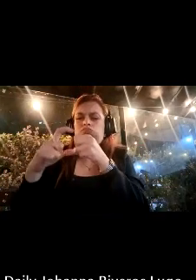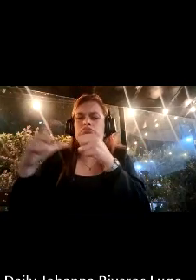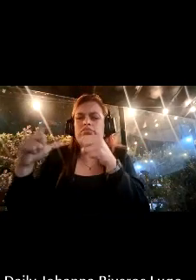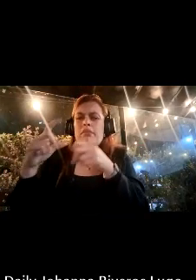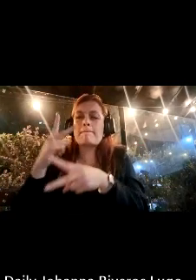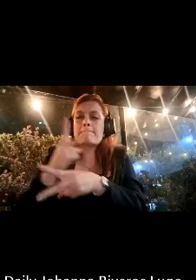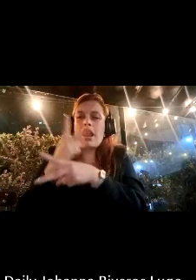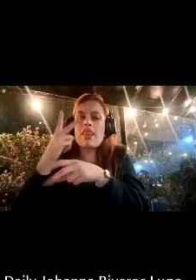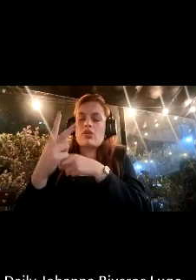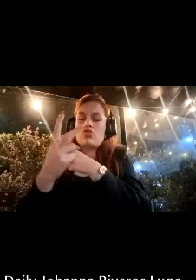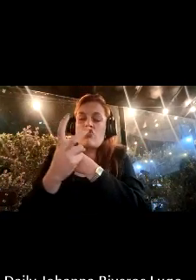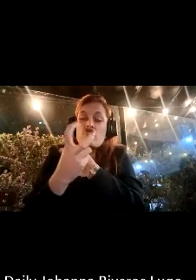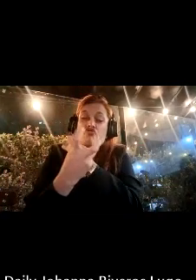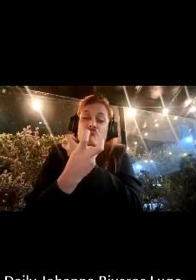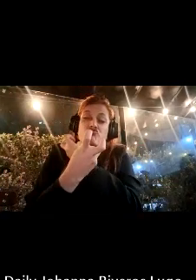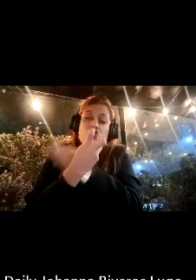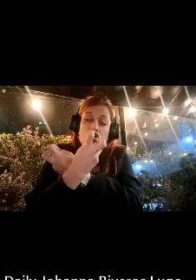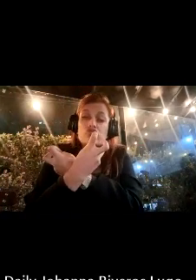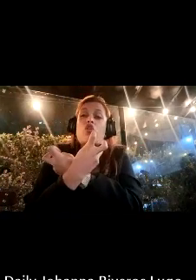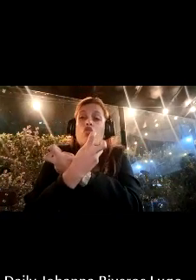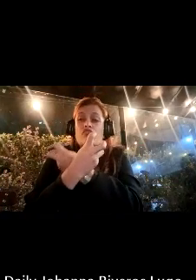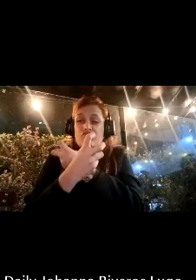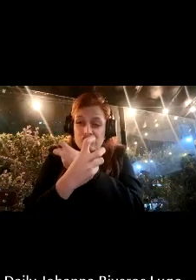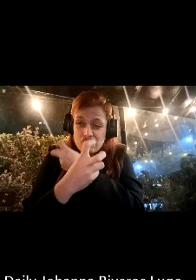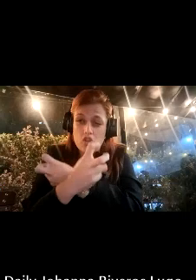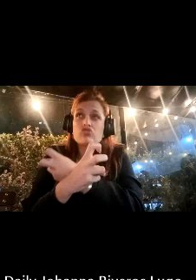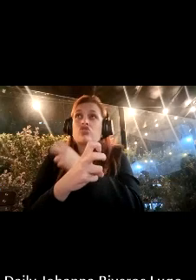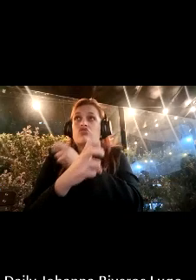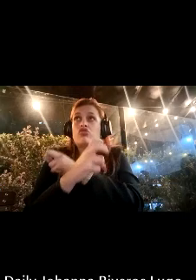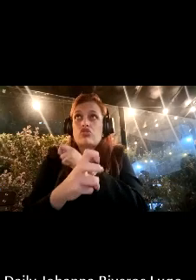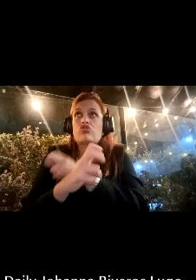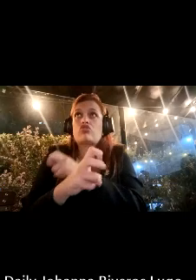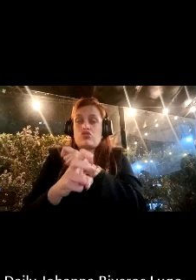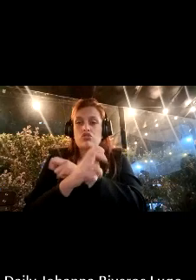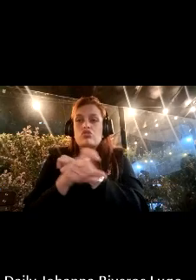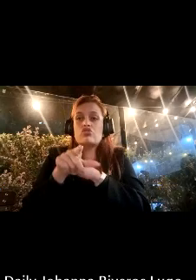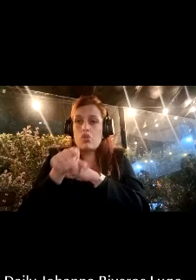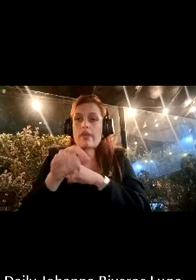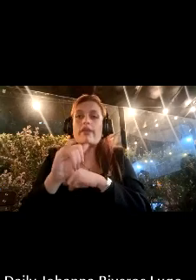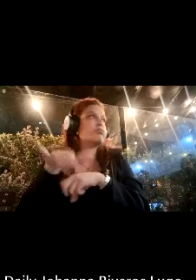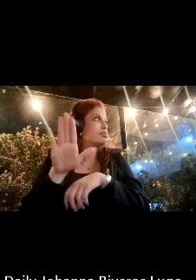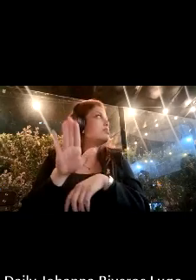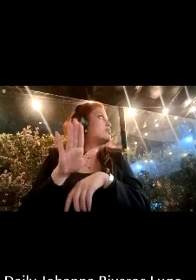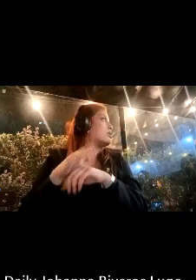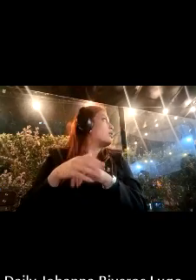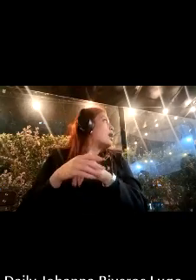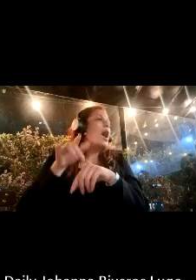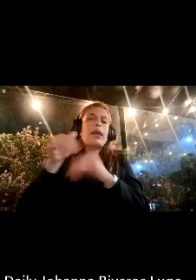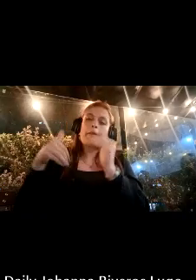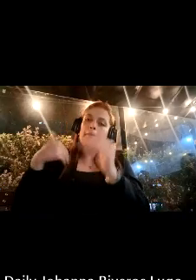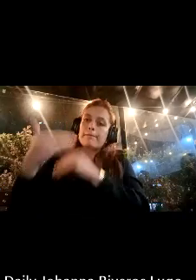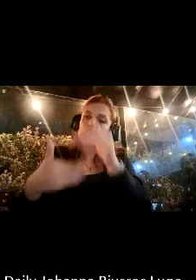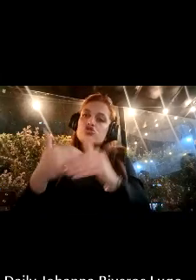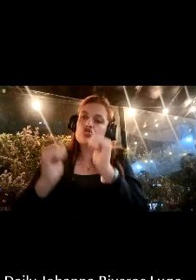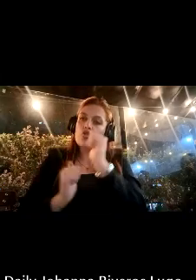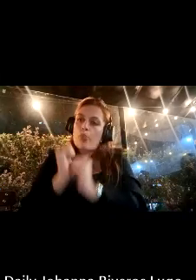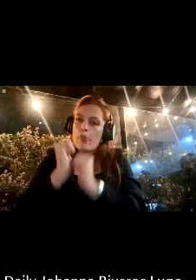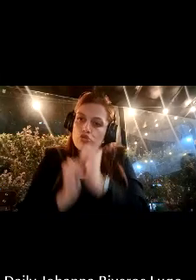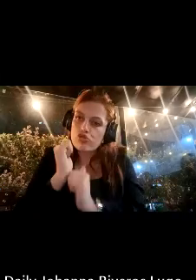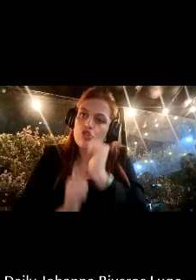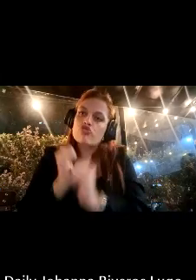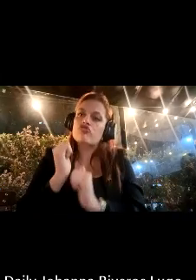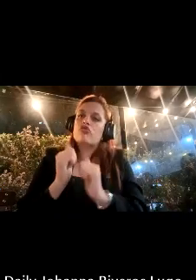combustibles fósiles, con los vehículos y demás que funcionan con motores a combustión, pues estamos